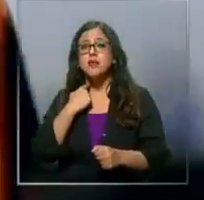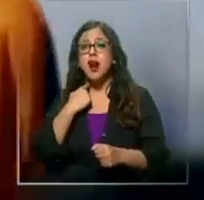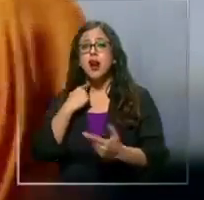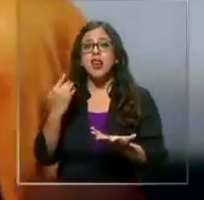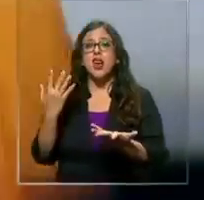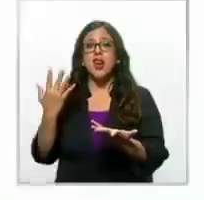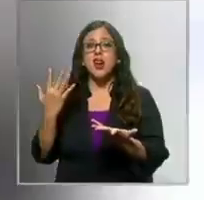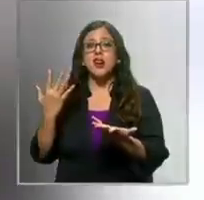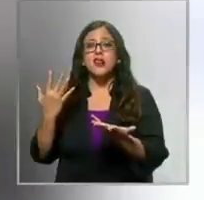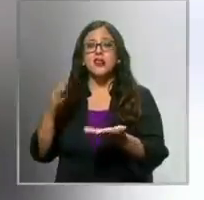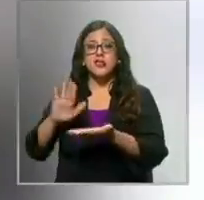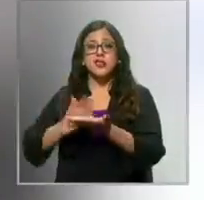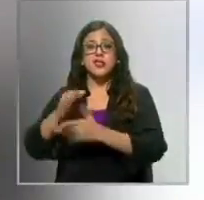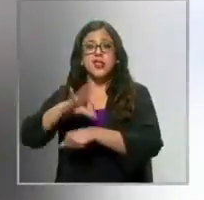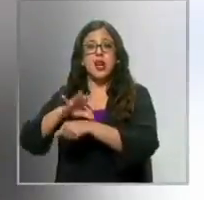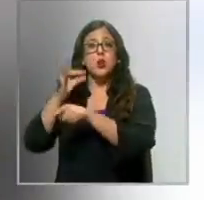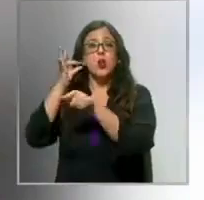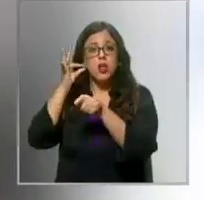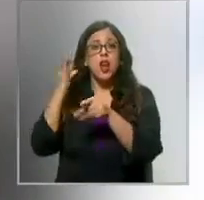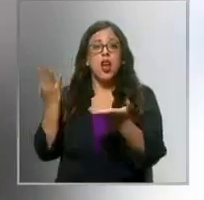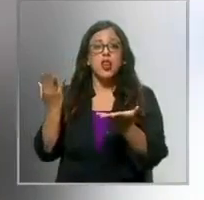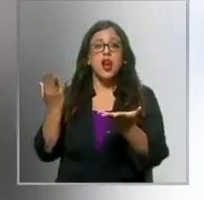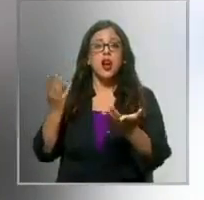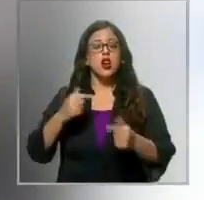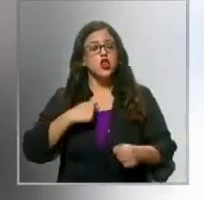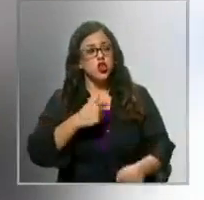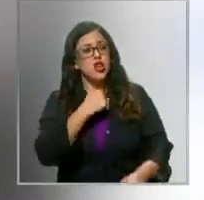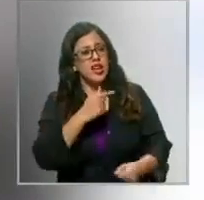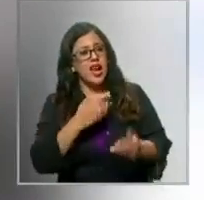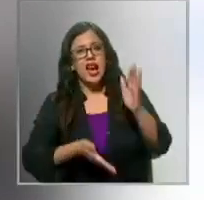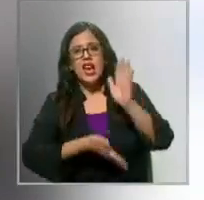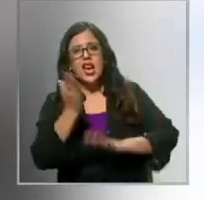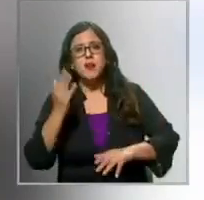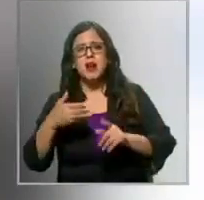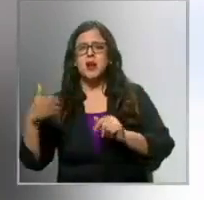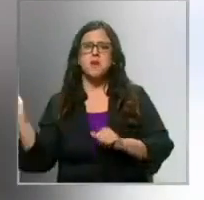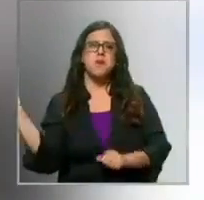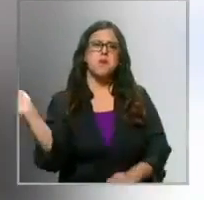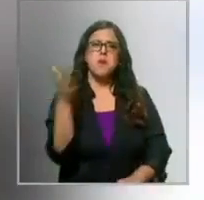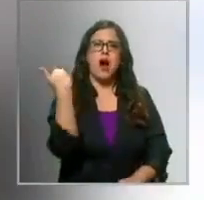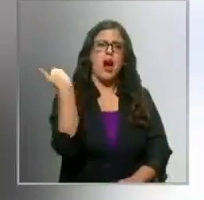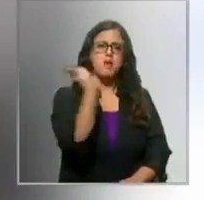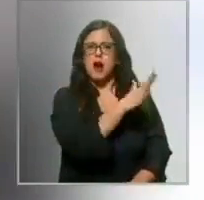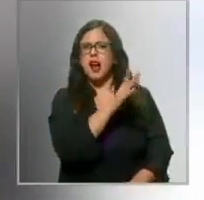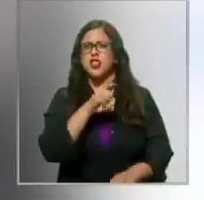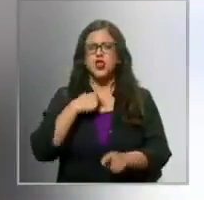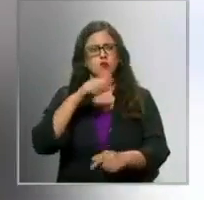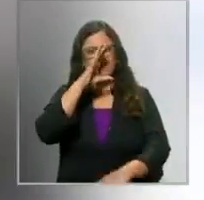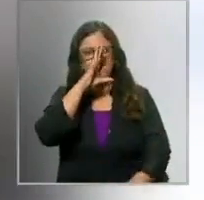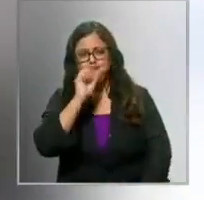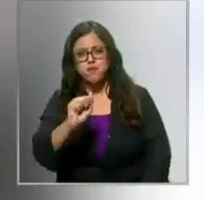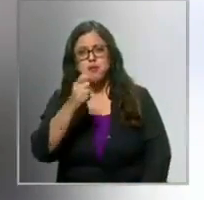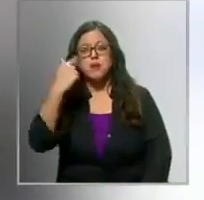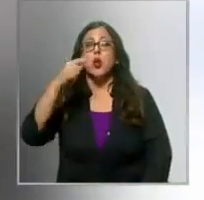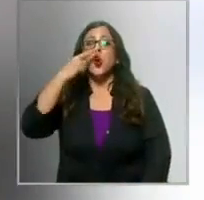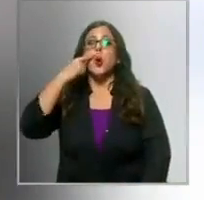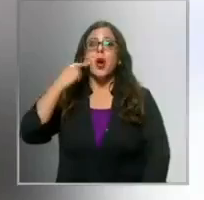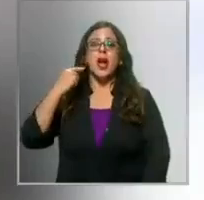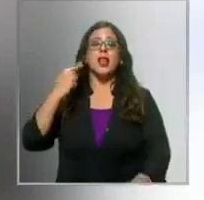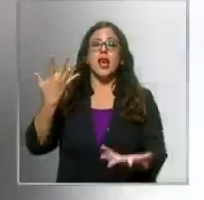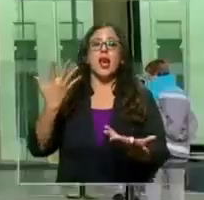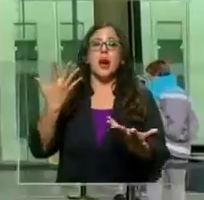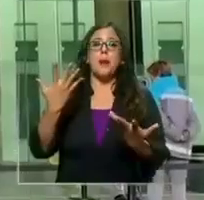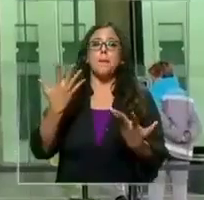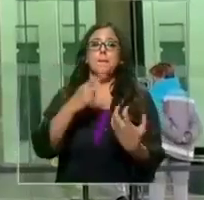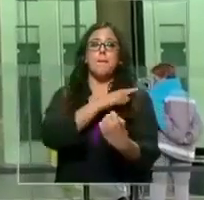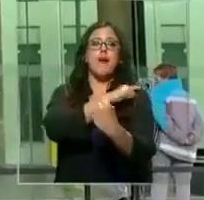de violación. Insistí en que me quería ir. Empezó a pegarme bofetadas. Me resistí. Pero él era mucho más fuerte